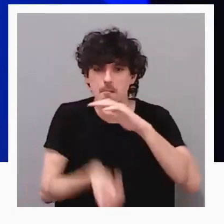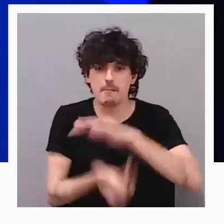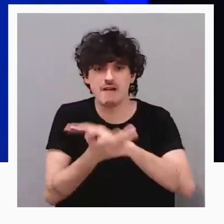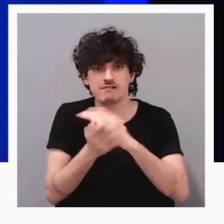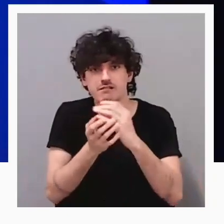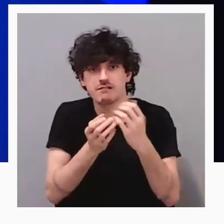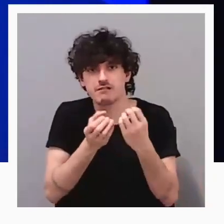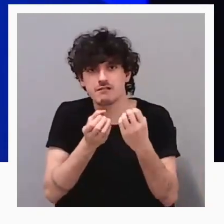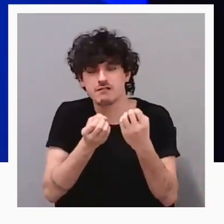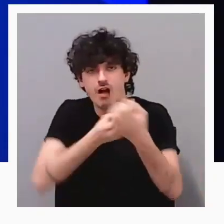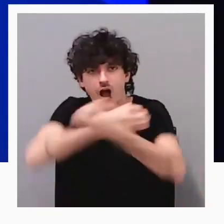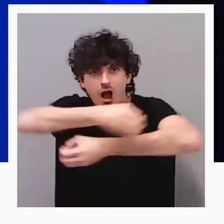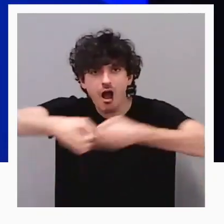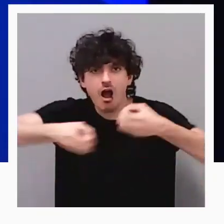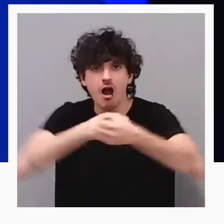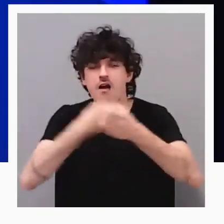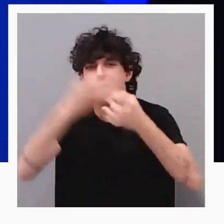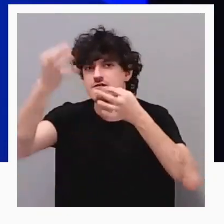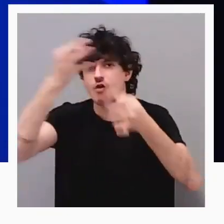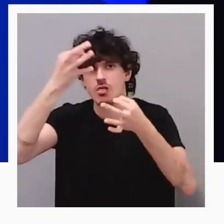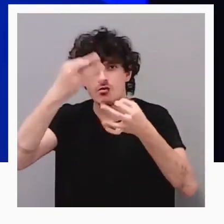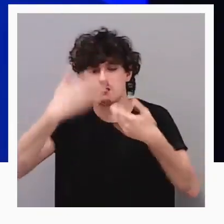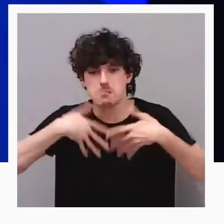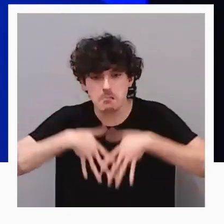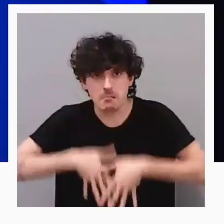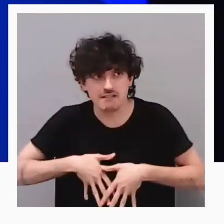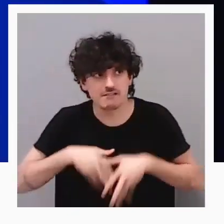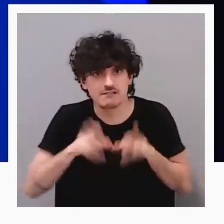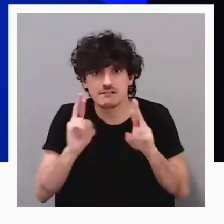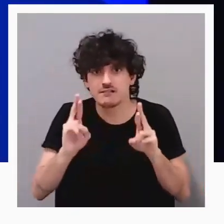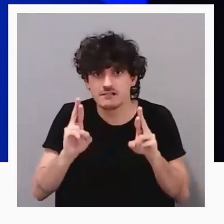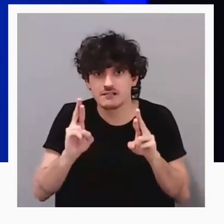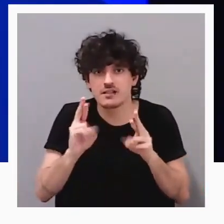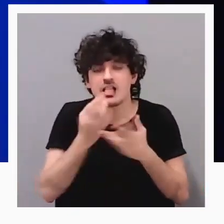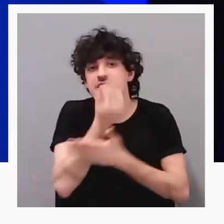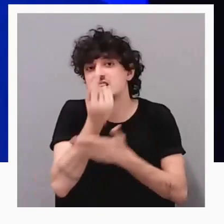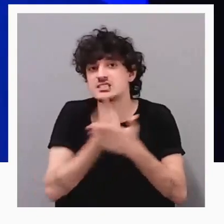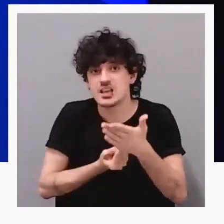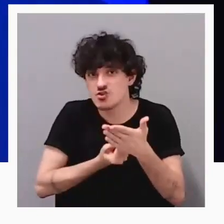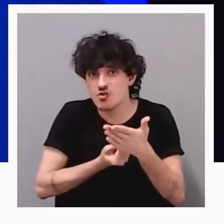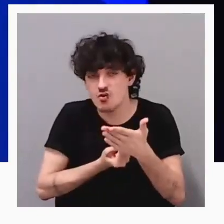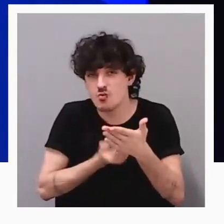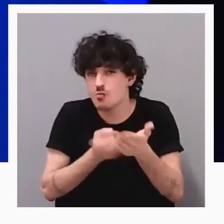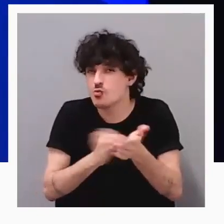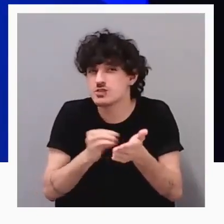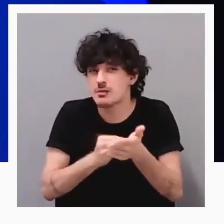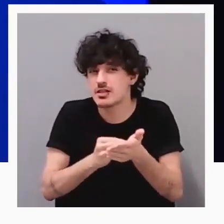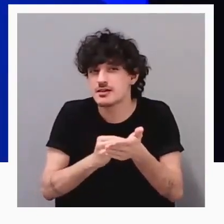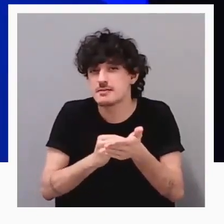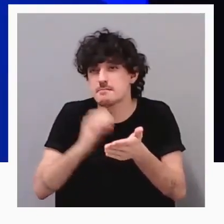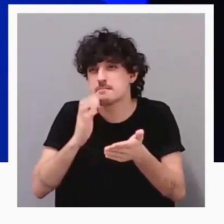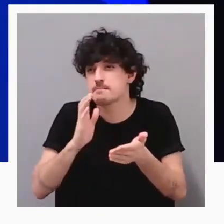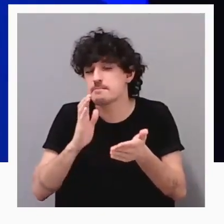El diseño está fluyendo hacia pues, lo que muchas veces se considera lo más importante, ¿no?,